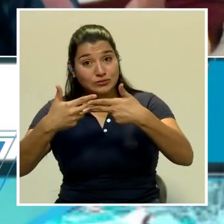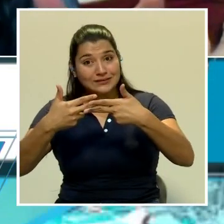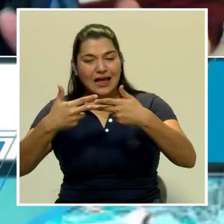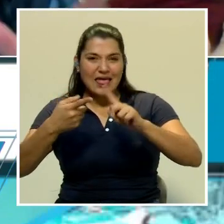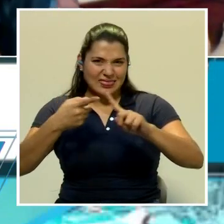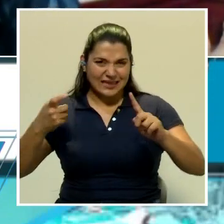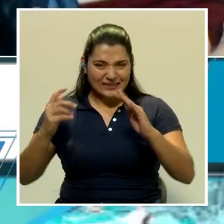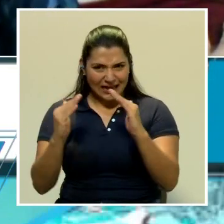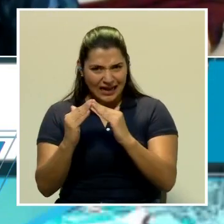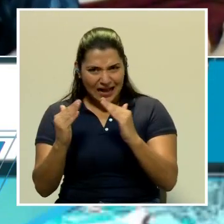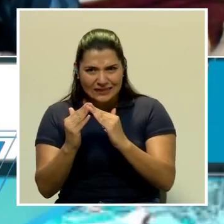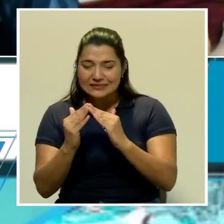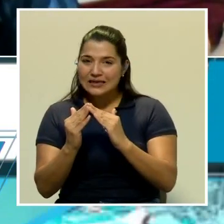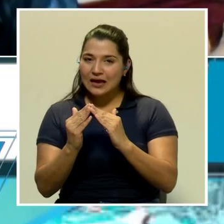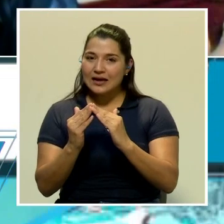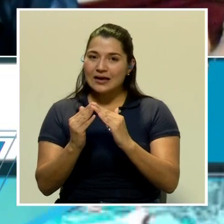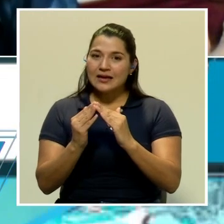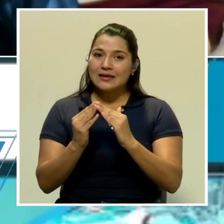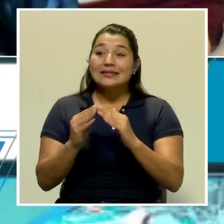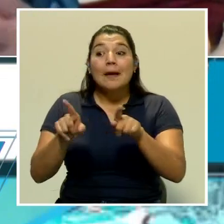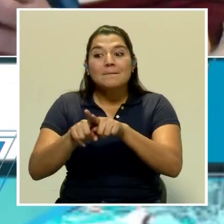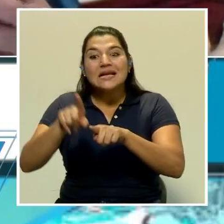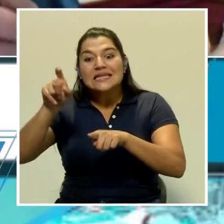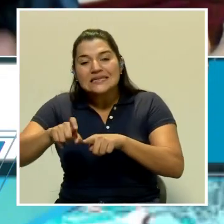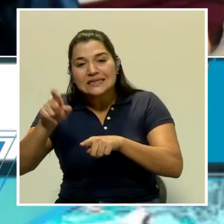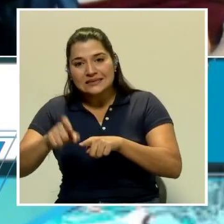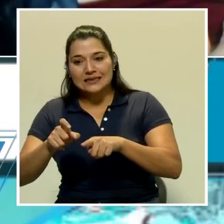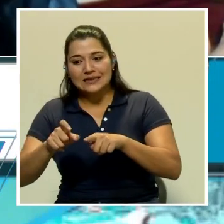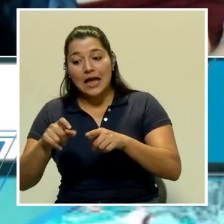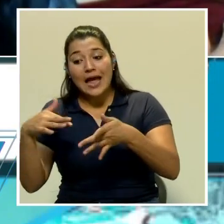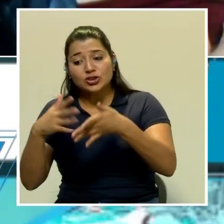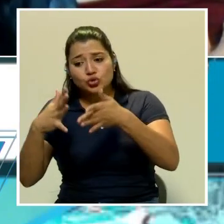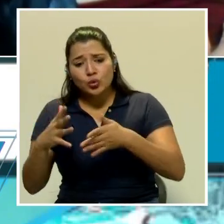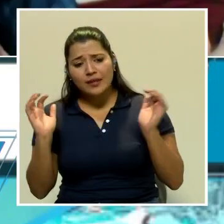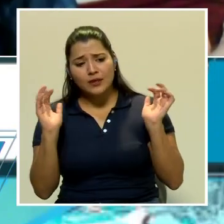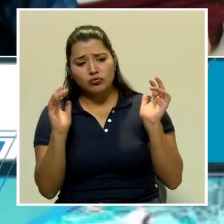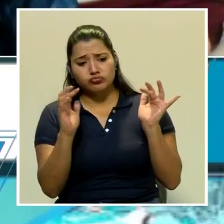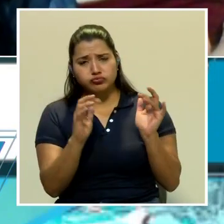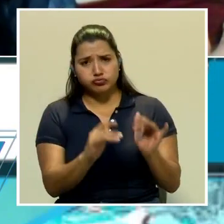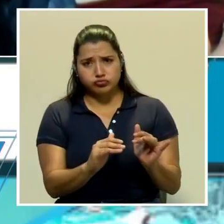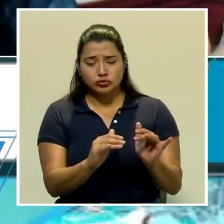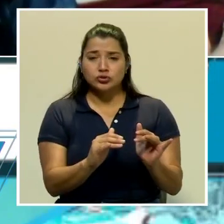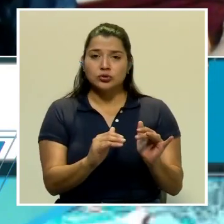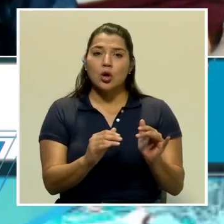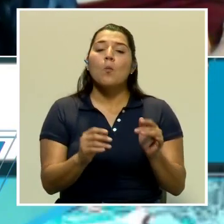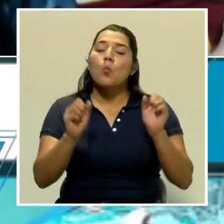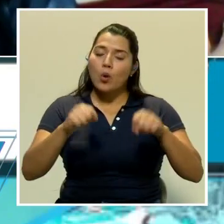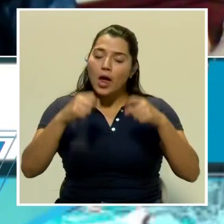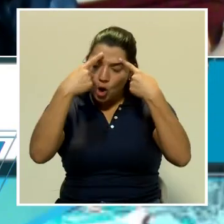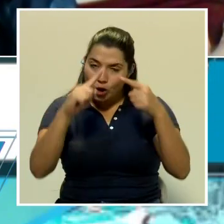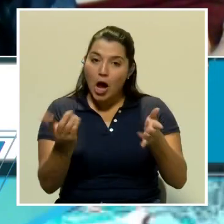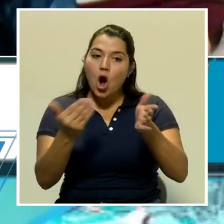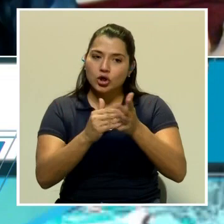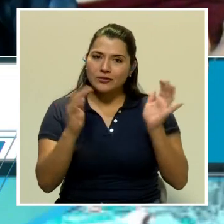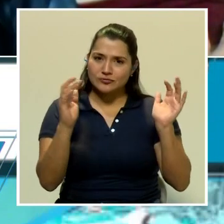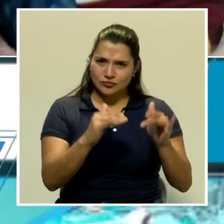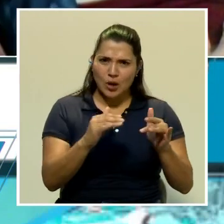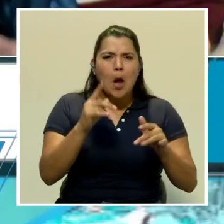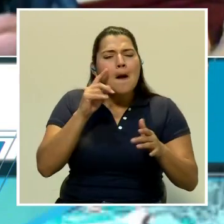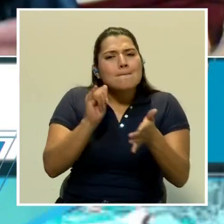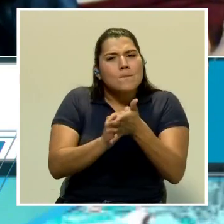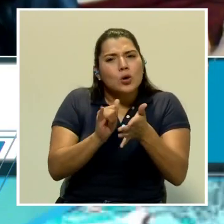distancia, tiene que convivir con la presencialidad. Y por eso tenemos que redoblar esfuerzos para atender a esta población que no tiene un